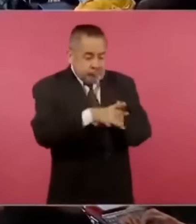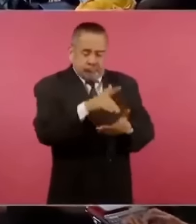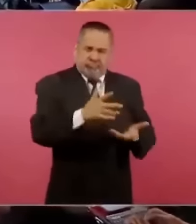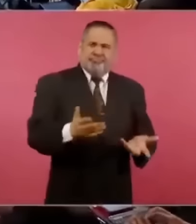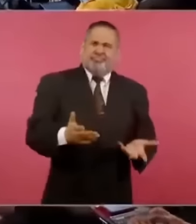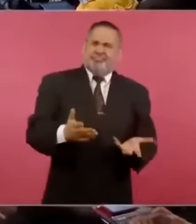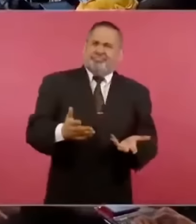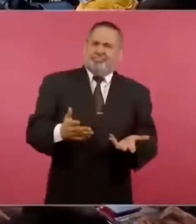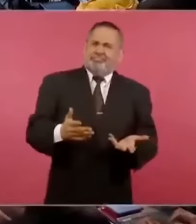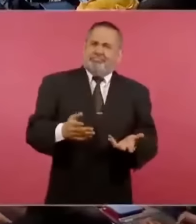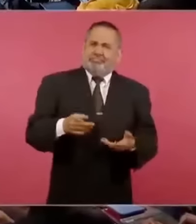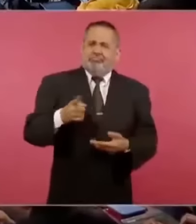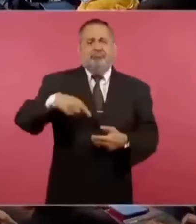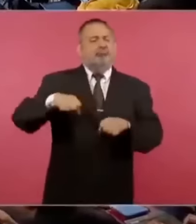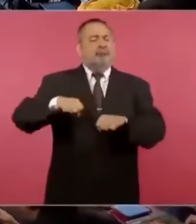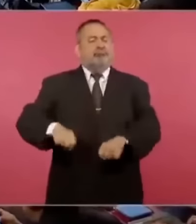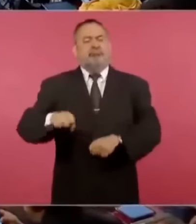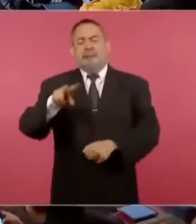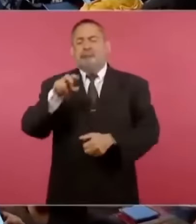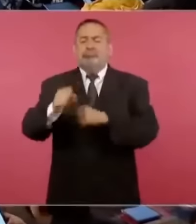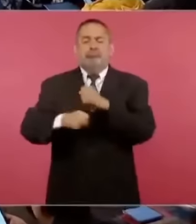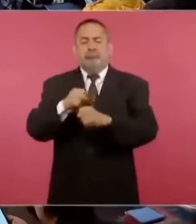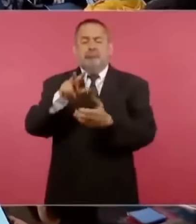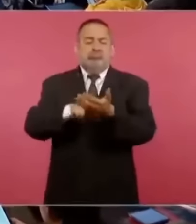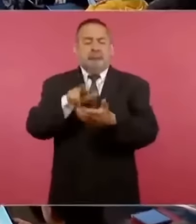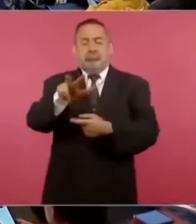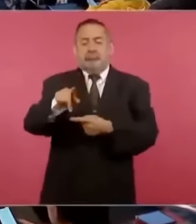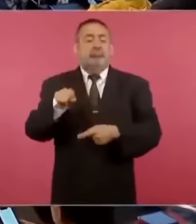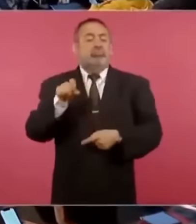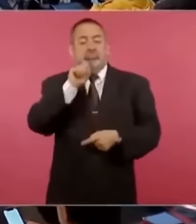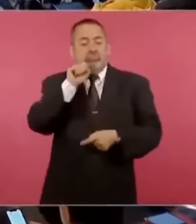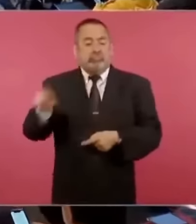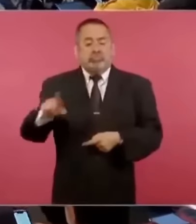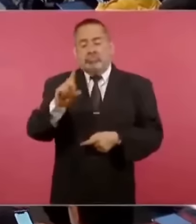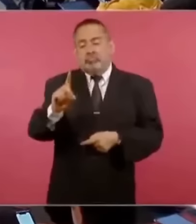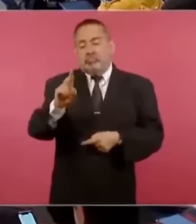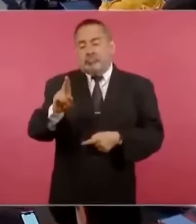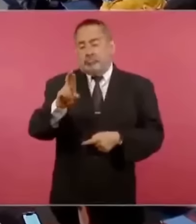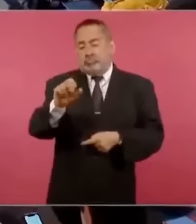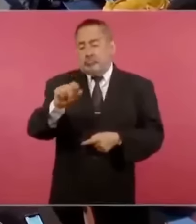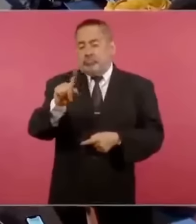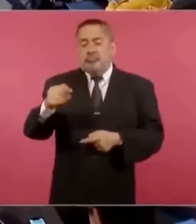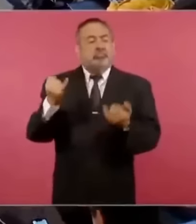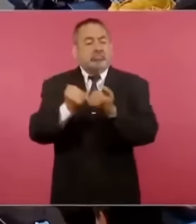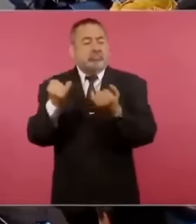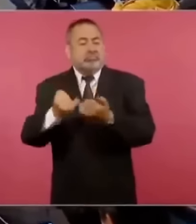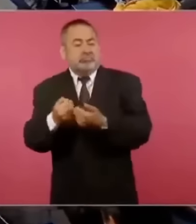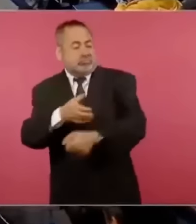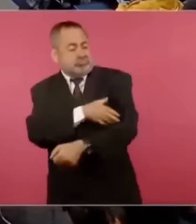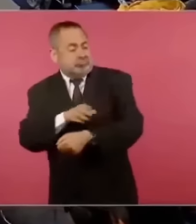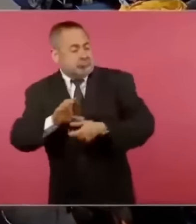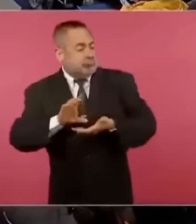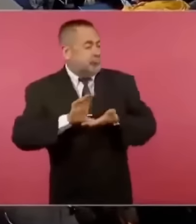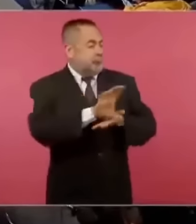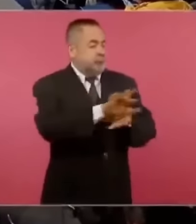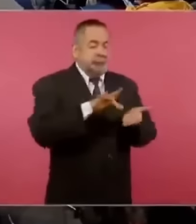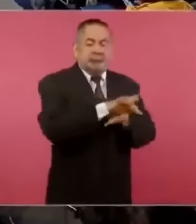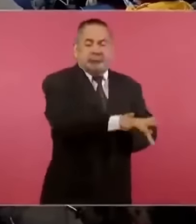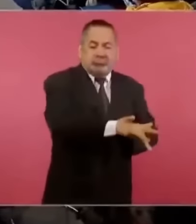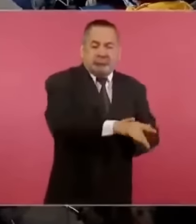porque llegaron en el 2018, avalados por Durazo, porque dicen que Durazo fue el que puso estas candidaturas